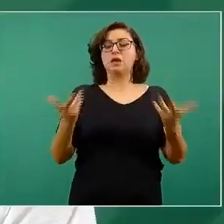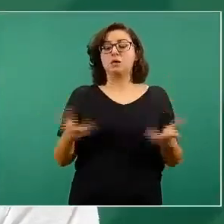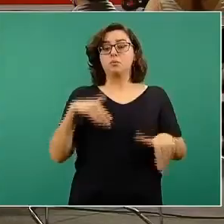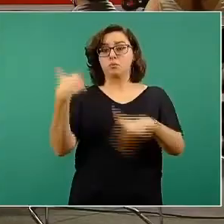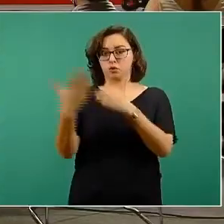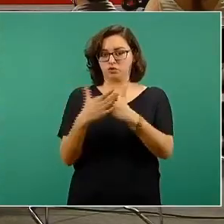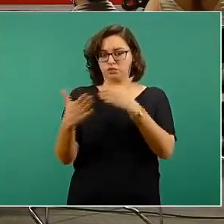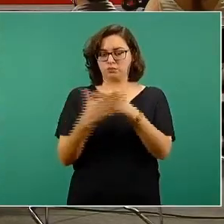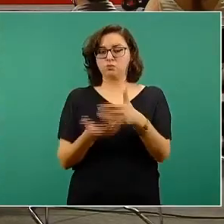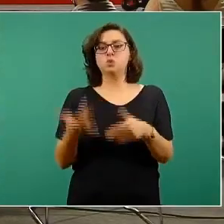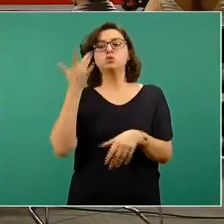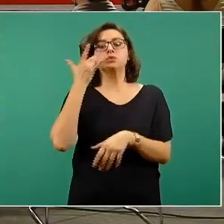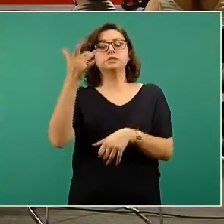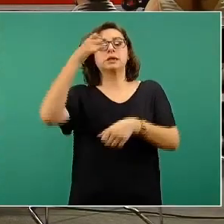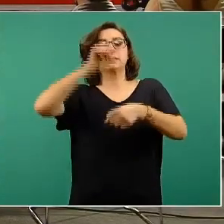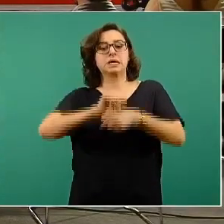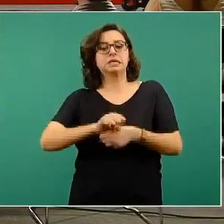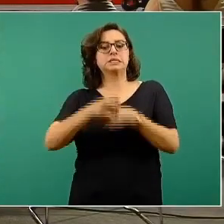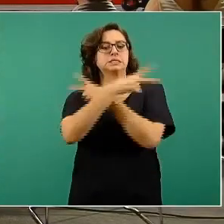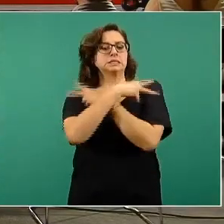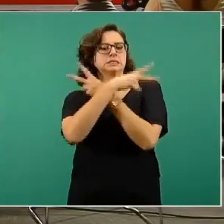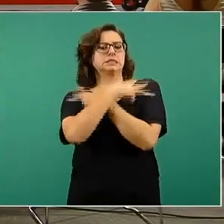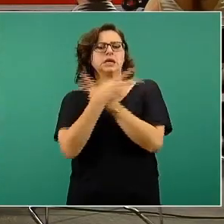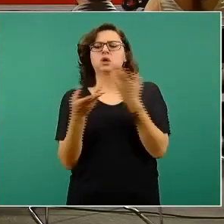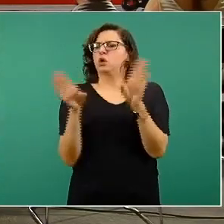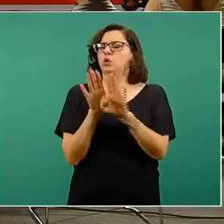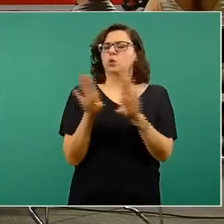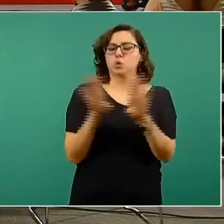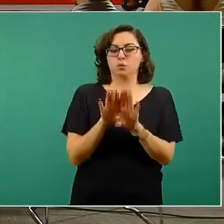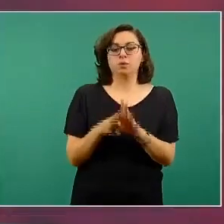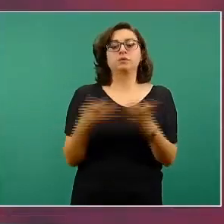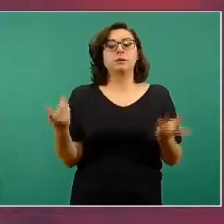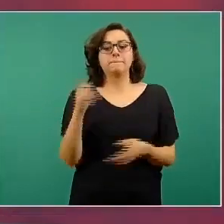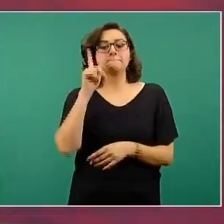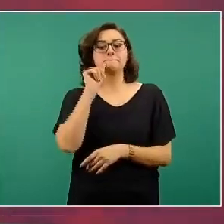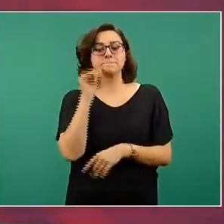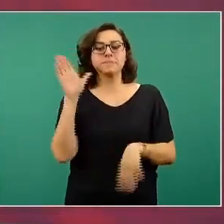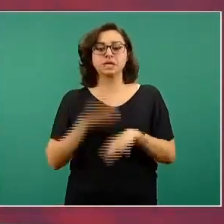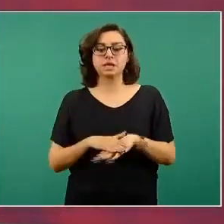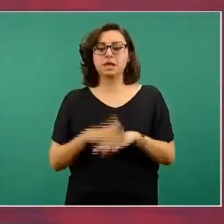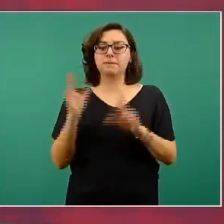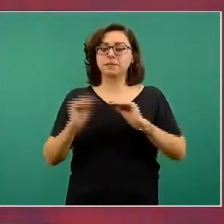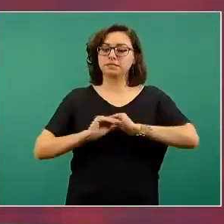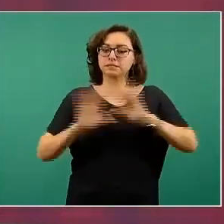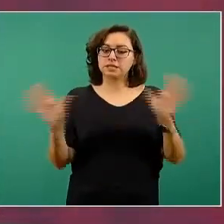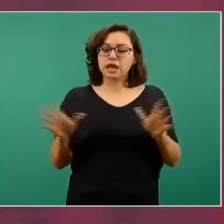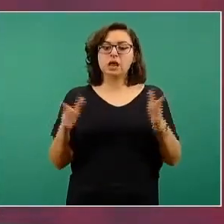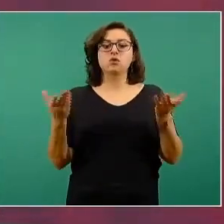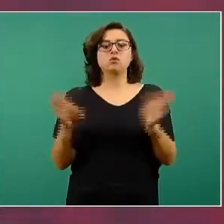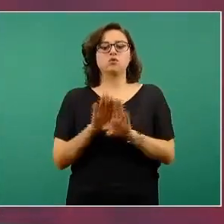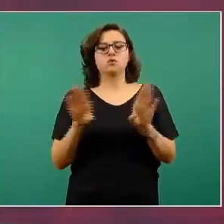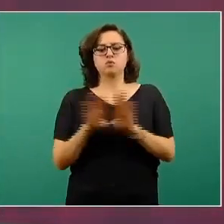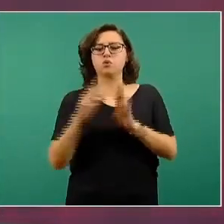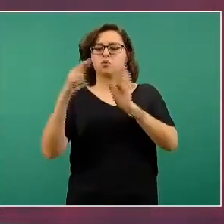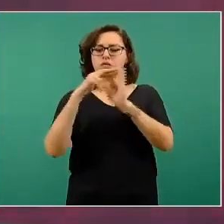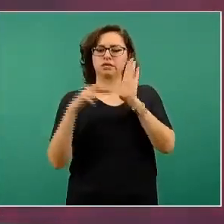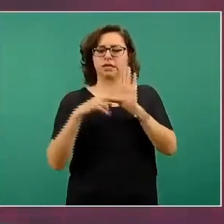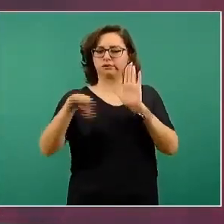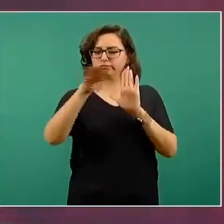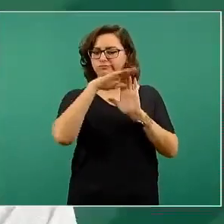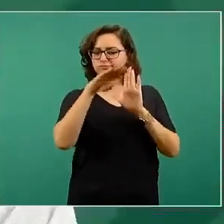Santa, lo que ya comentó en este momento el doctor Alomía. Mañana vamos a sintetizar una especie de decálogo para que